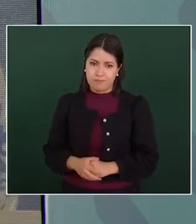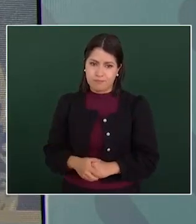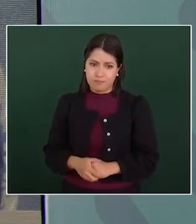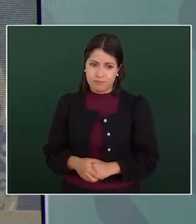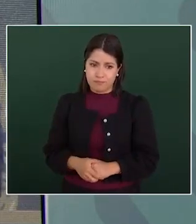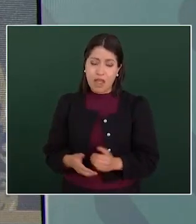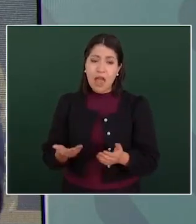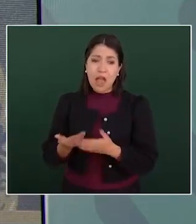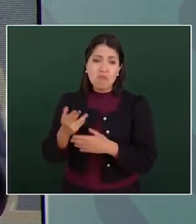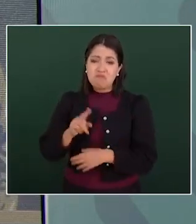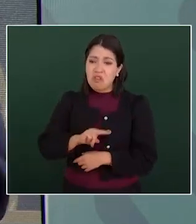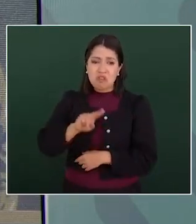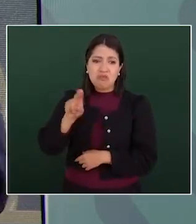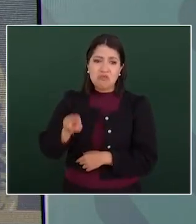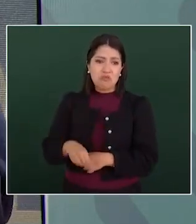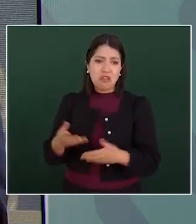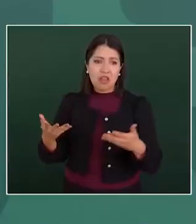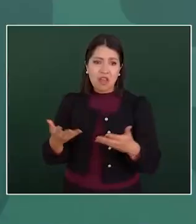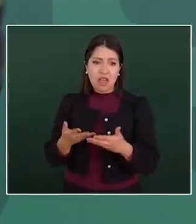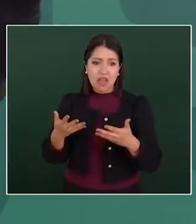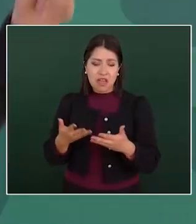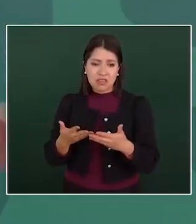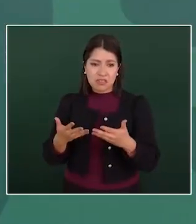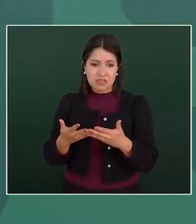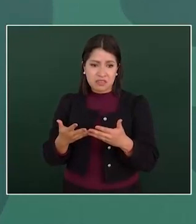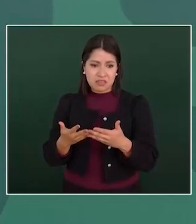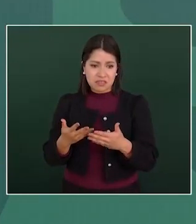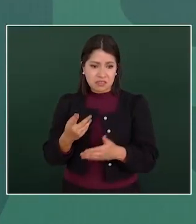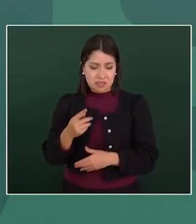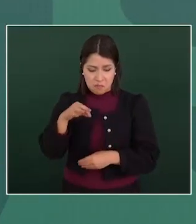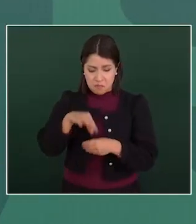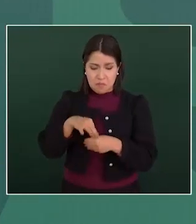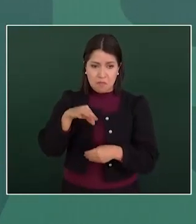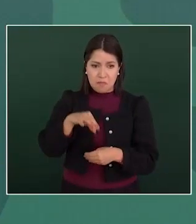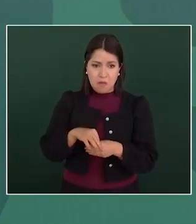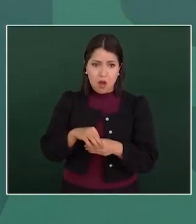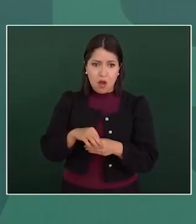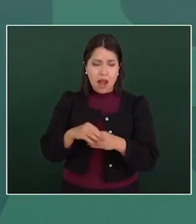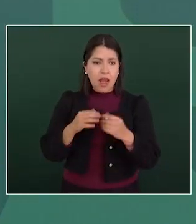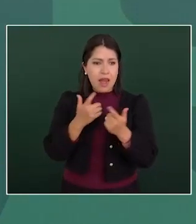Nunca garantizaron elecciones limpias ni libres, nunca.